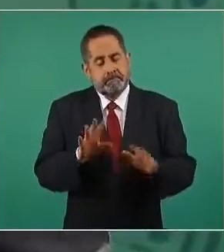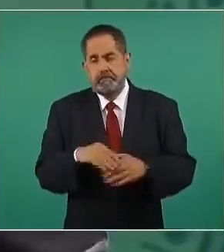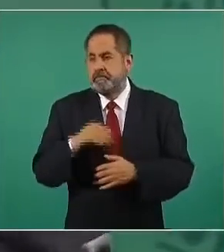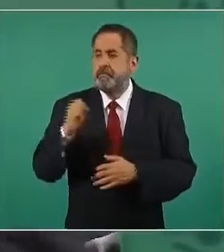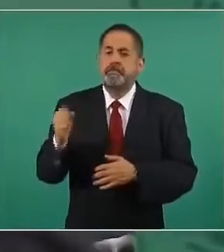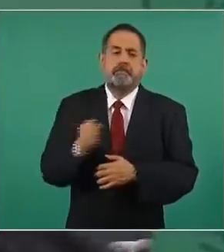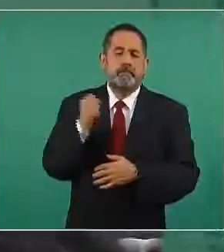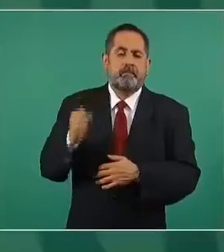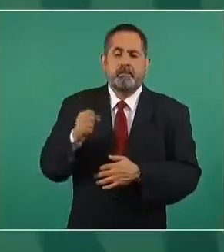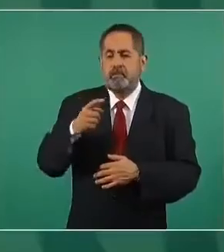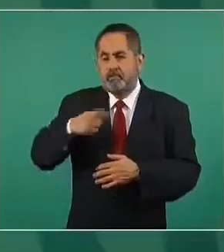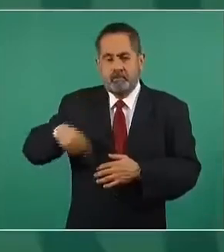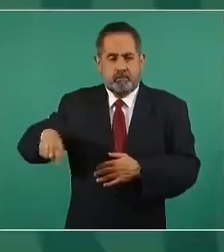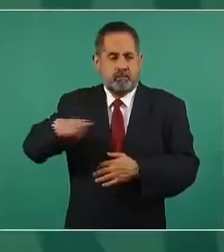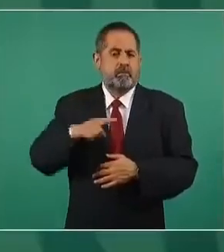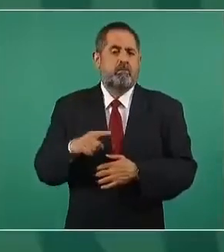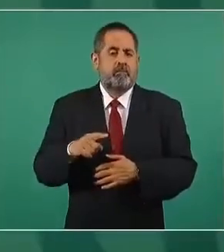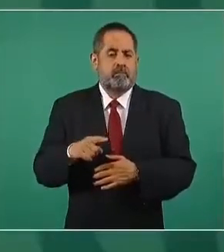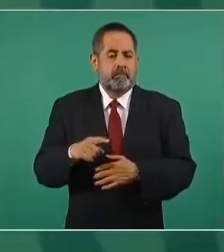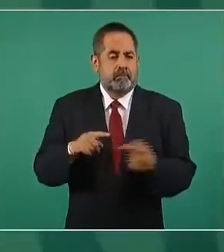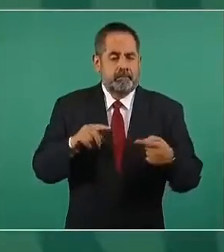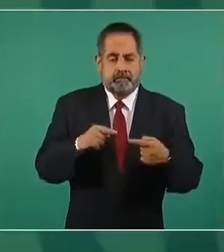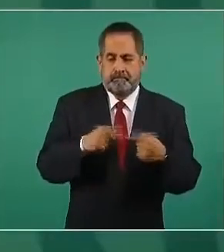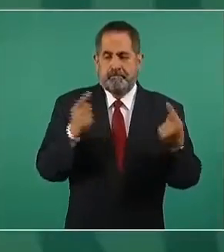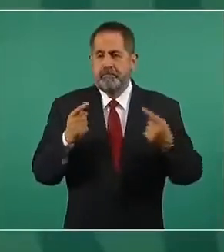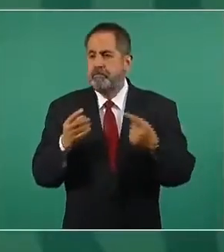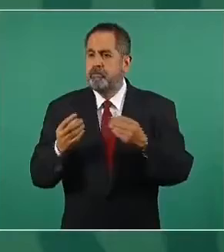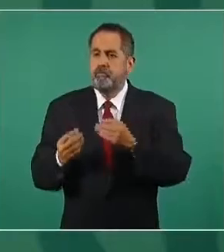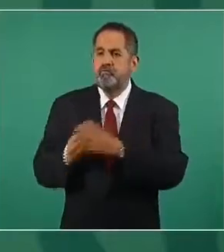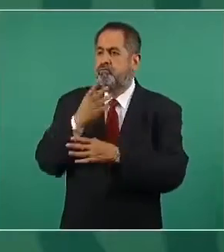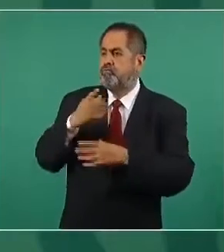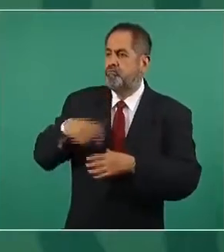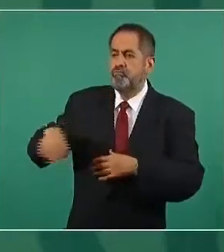Afortunadamente hay una corriente nueva